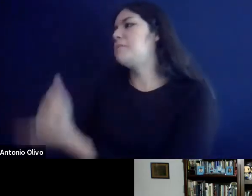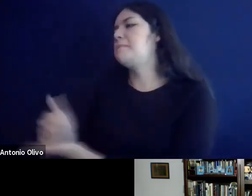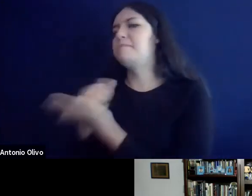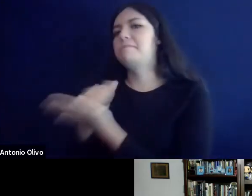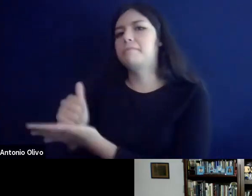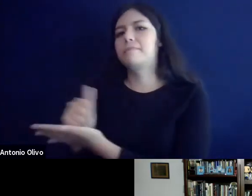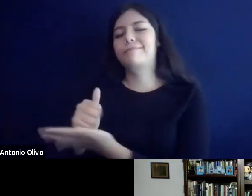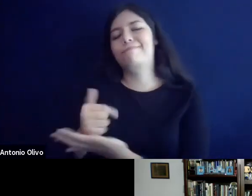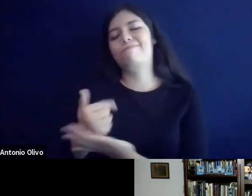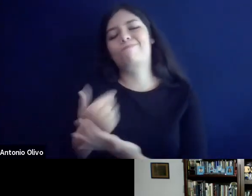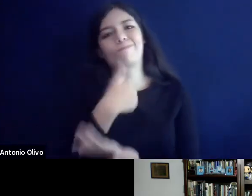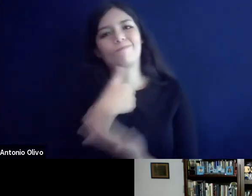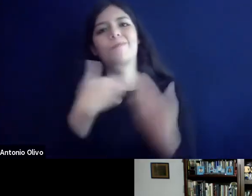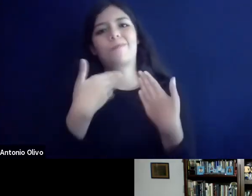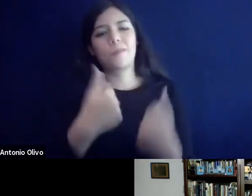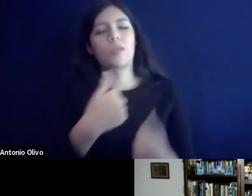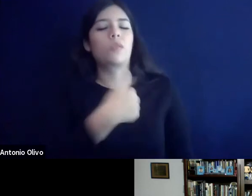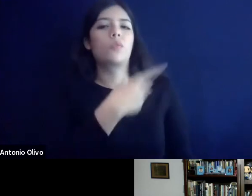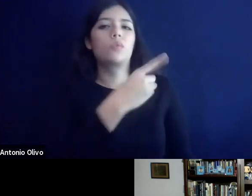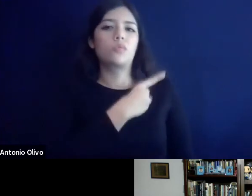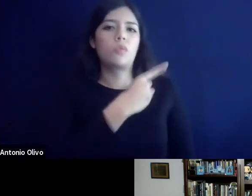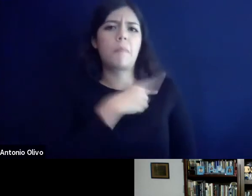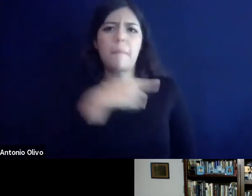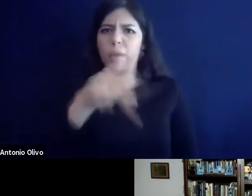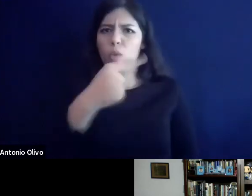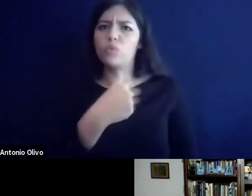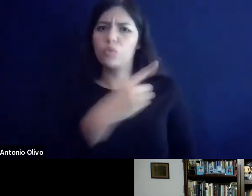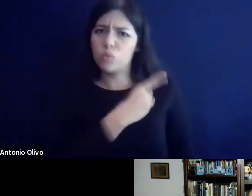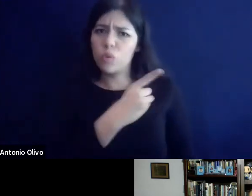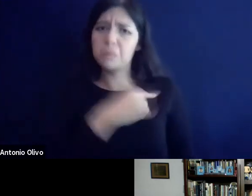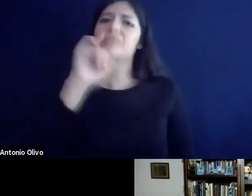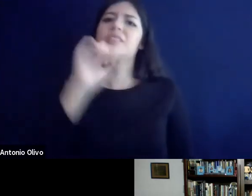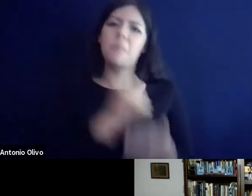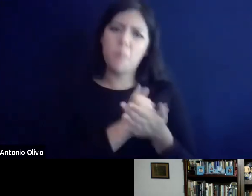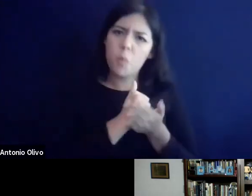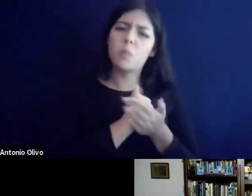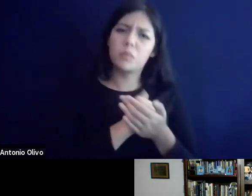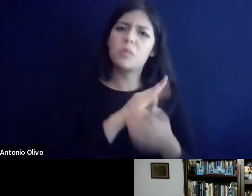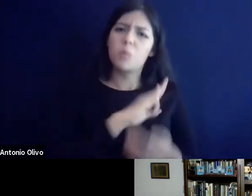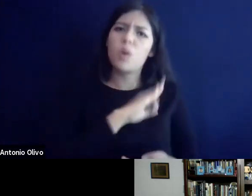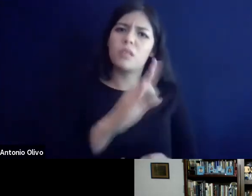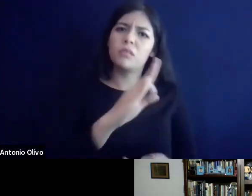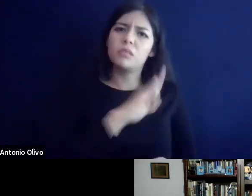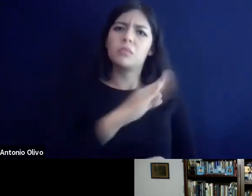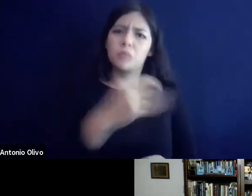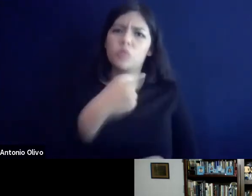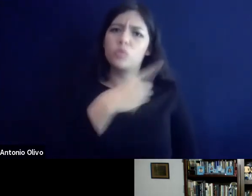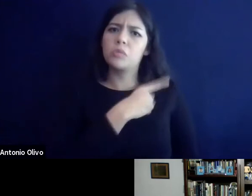está convencido de que sí. Y soy yo. No va a haber otro.